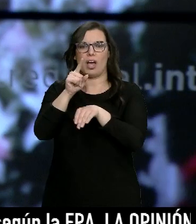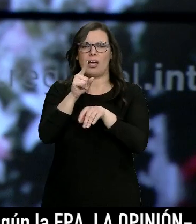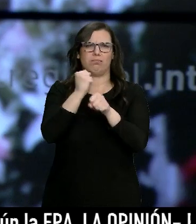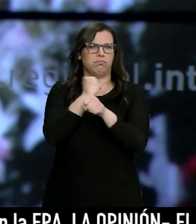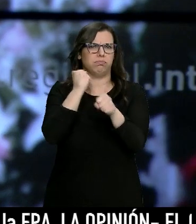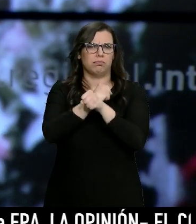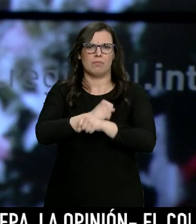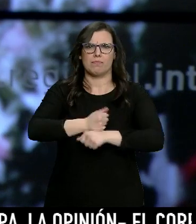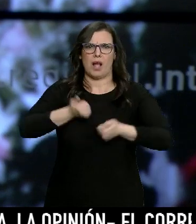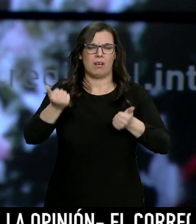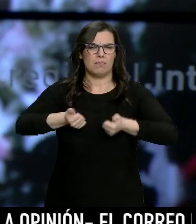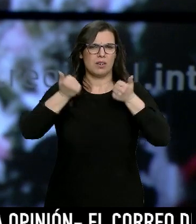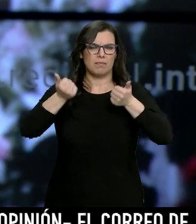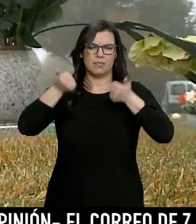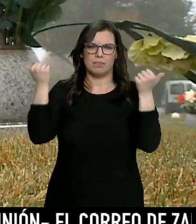en aumento cada día.